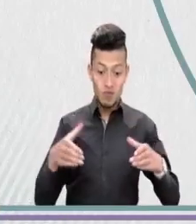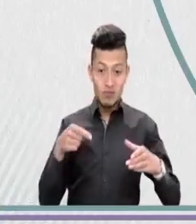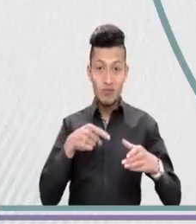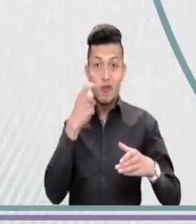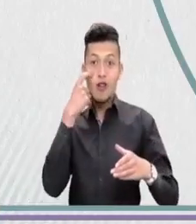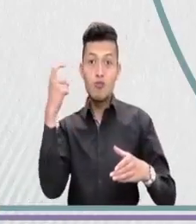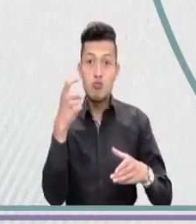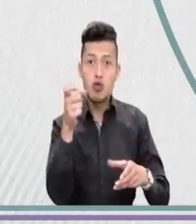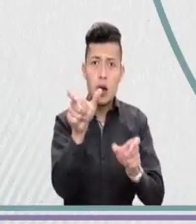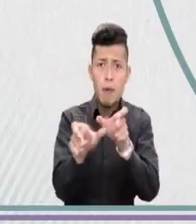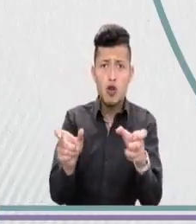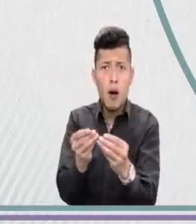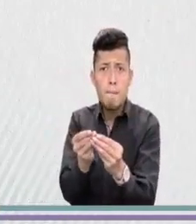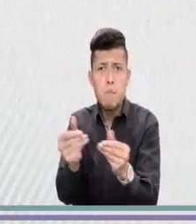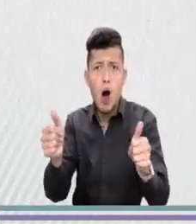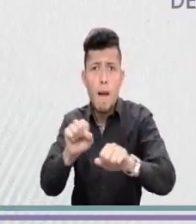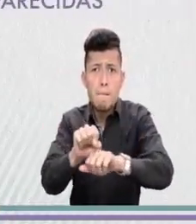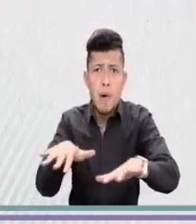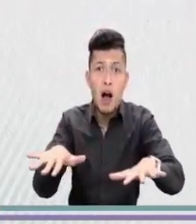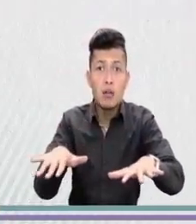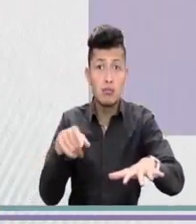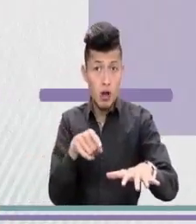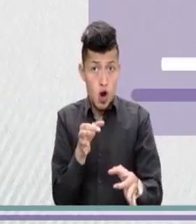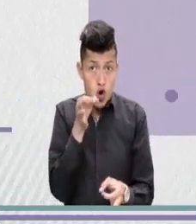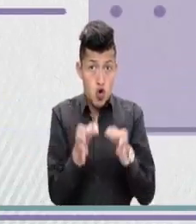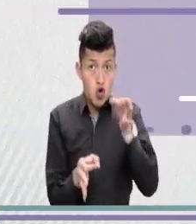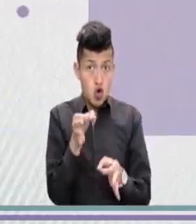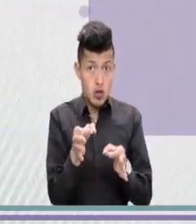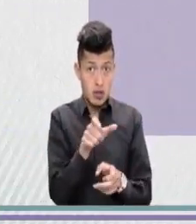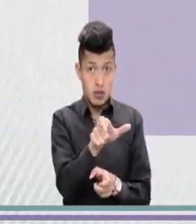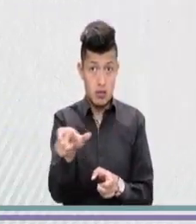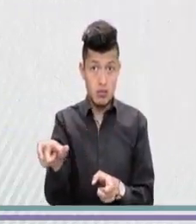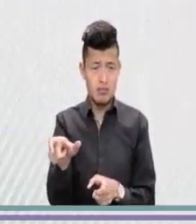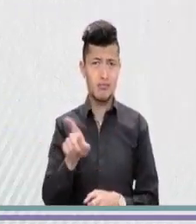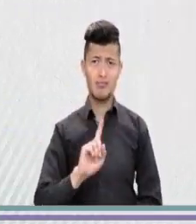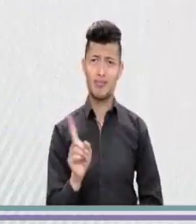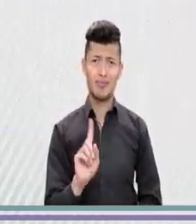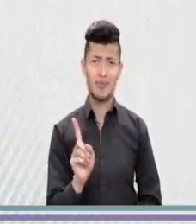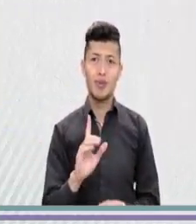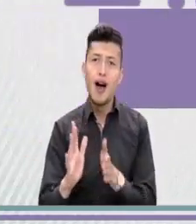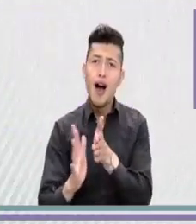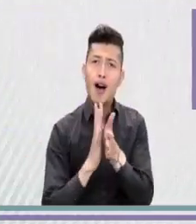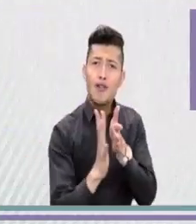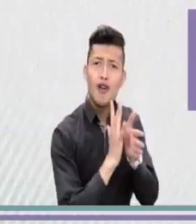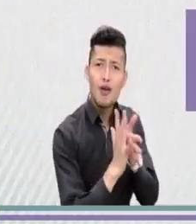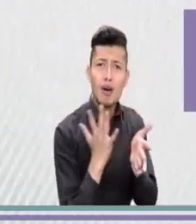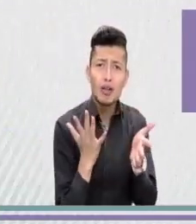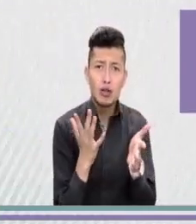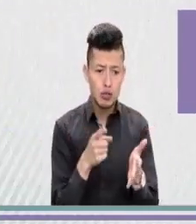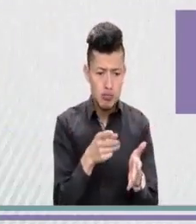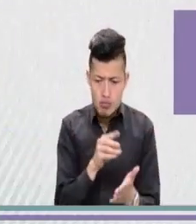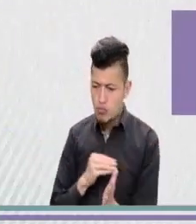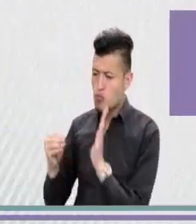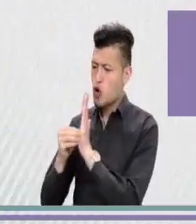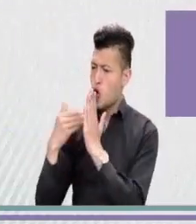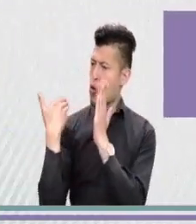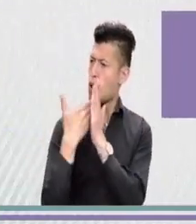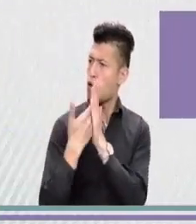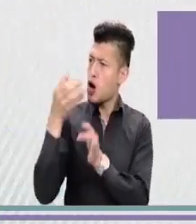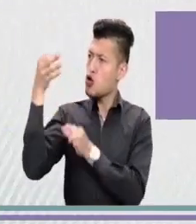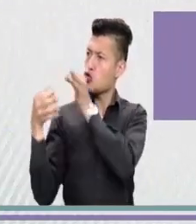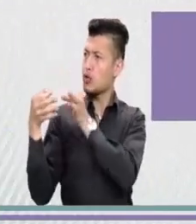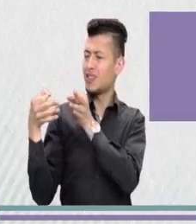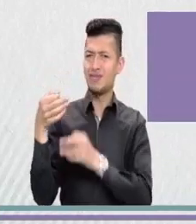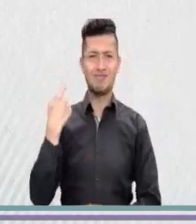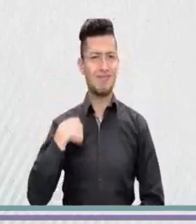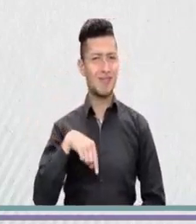La Unidad de Búsqueda de Personas Dadas por Desaparecidas no juzga. Por eso, la información que recibe no puede ser usada como prueba